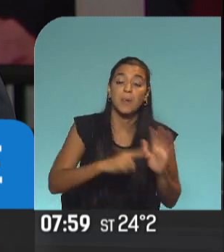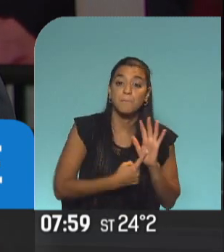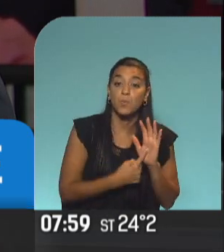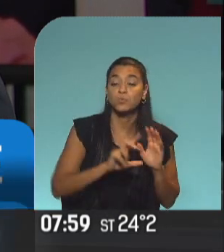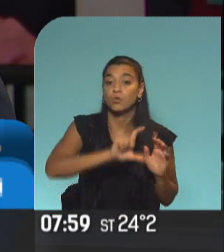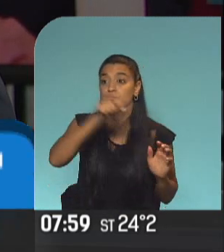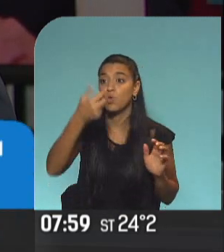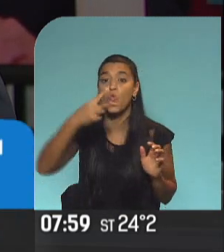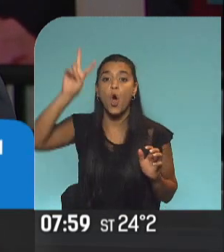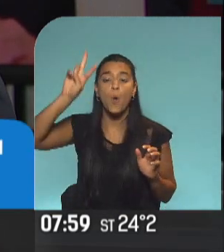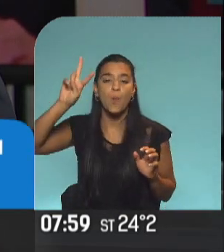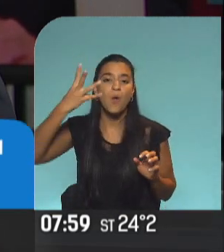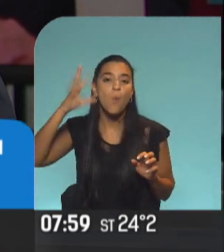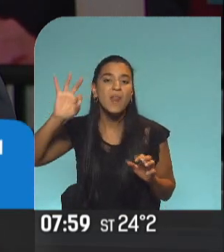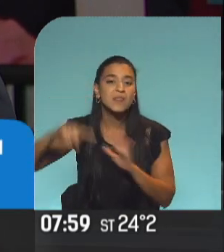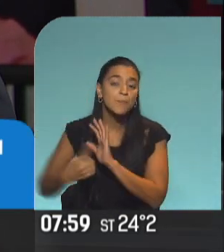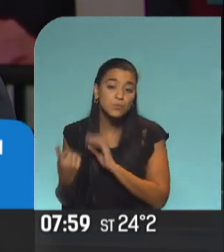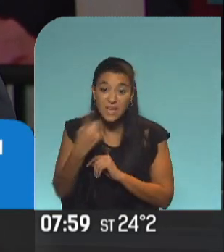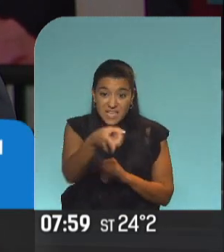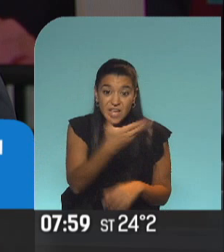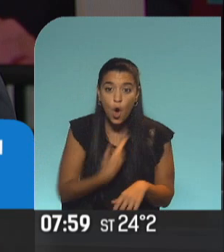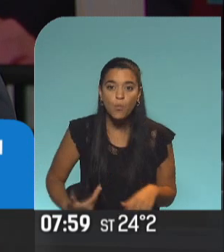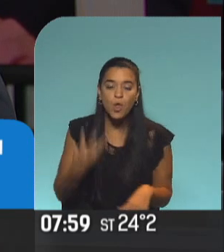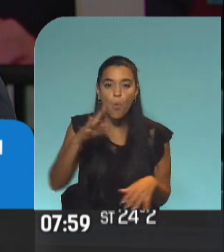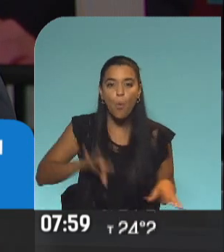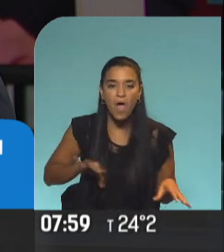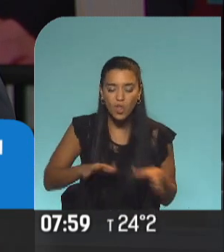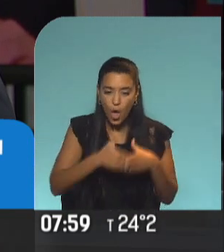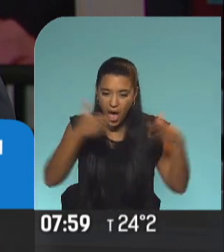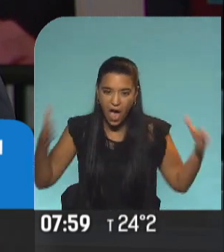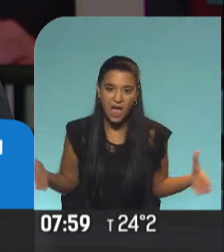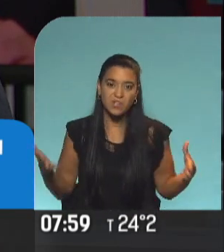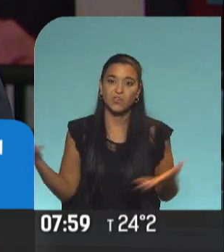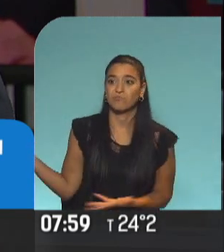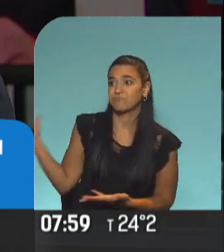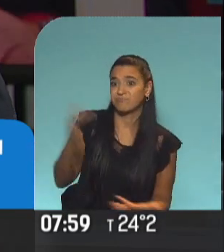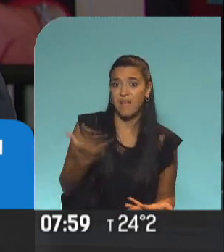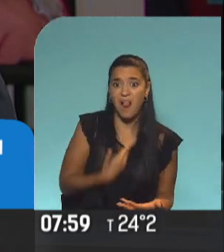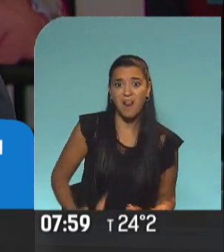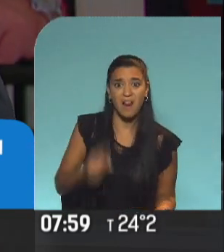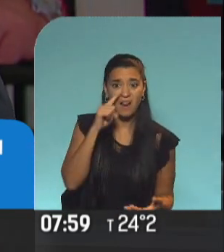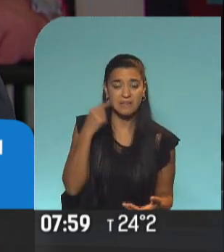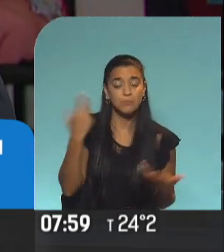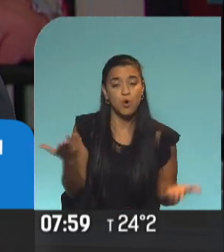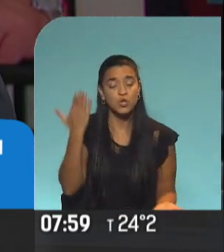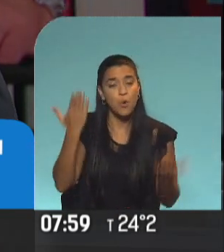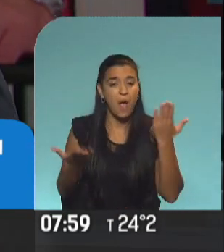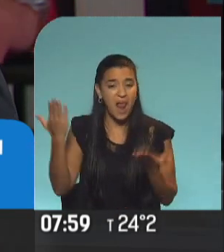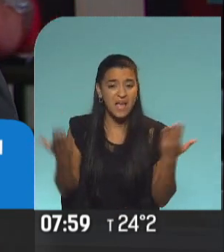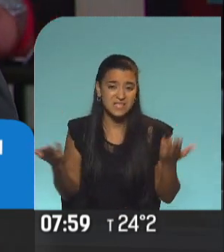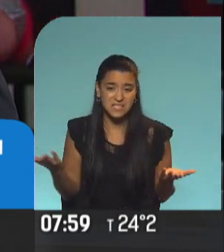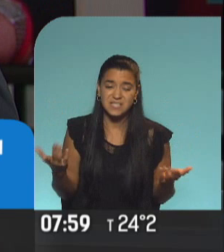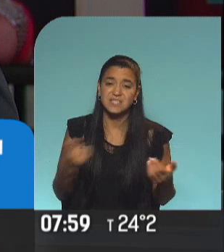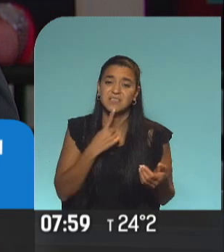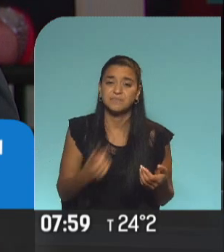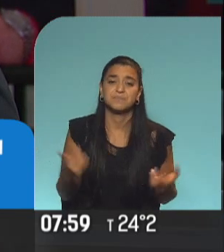la duplicó. O sea, ese fue el gobierno de 4 años que tuvo como antecedente Alberto Fernández. Por eso que en su balance de gestión no